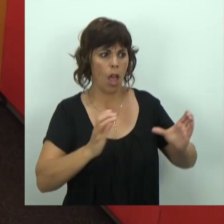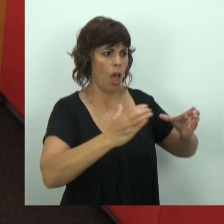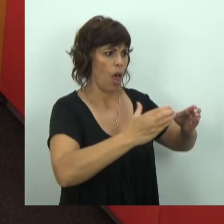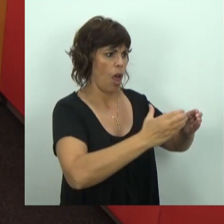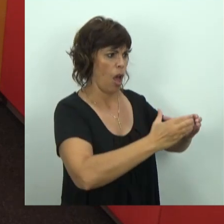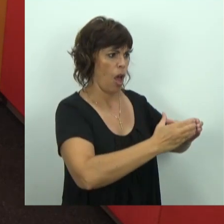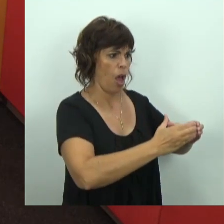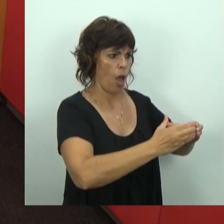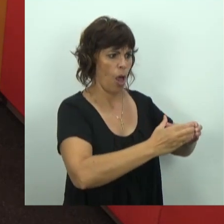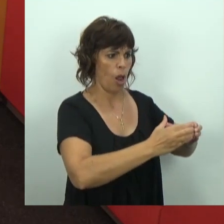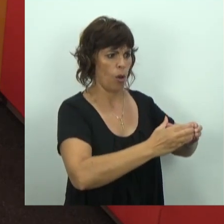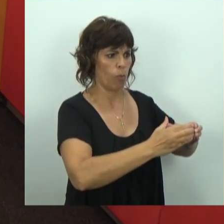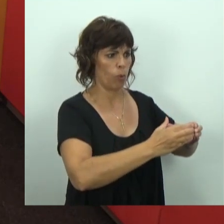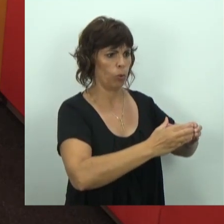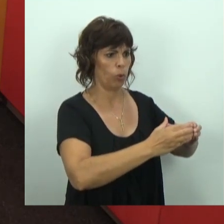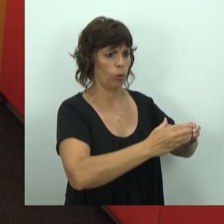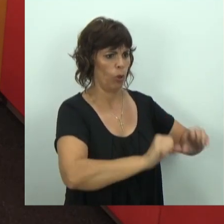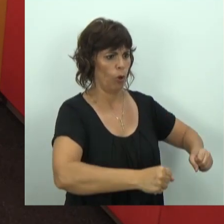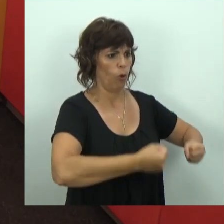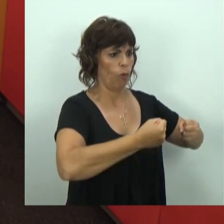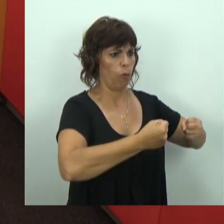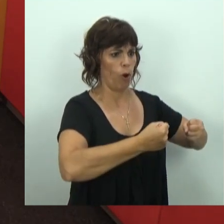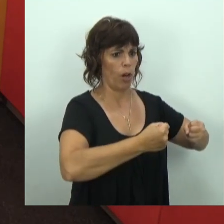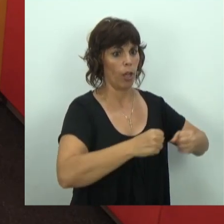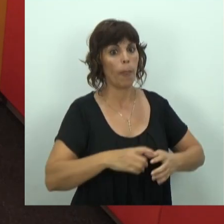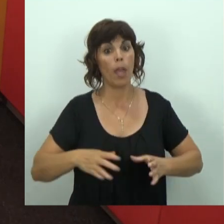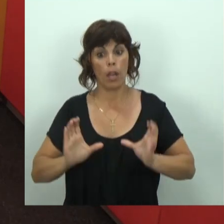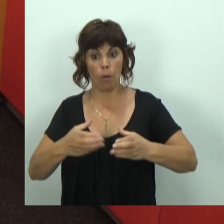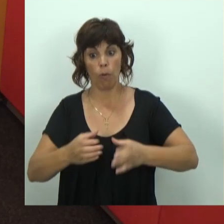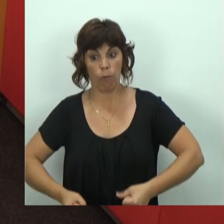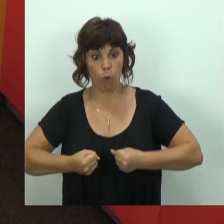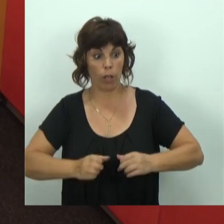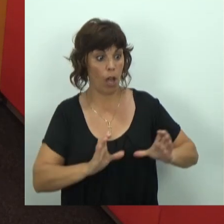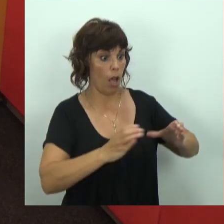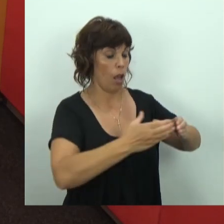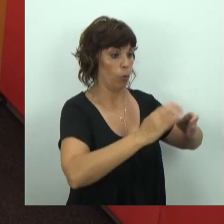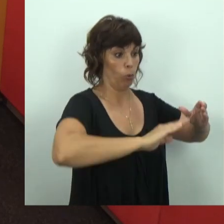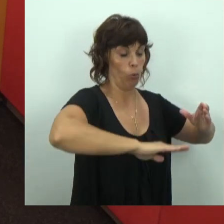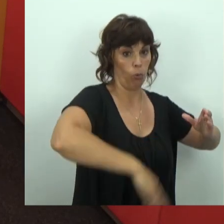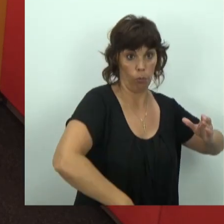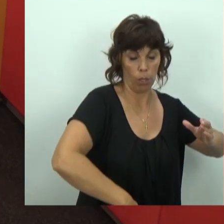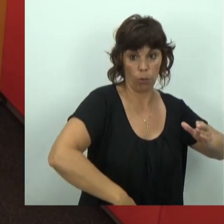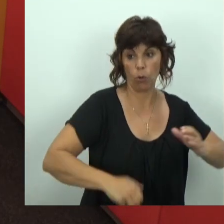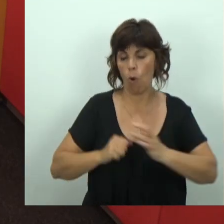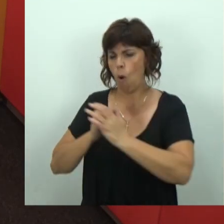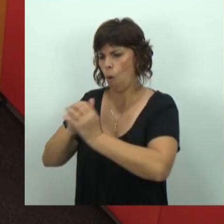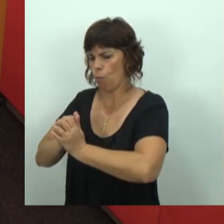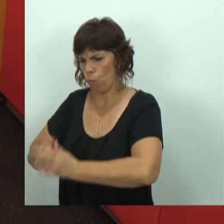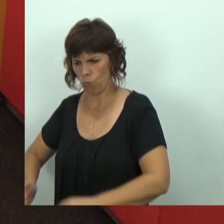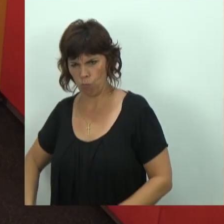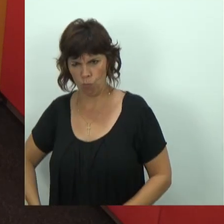Por eso los discípulos dijeron, Señor, enséñanos a orar. Jesucristo mismo nos enseñó a orar.